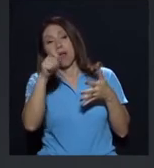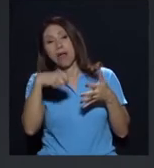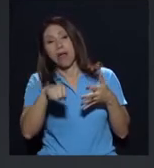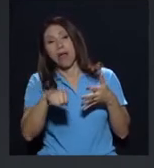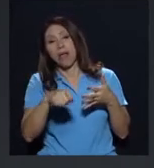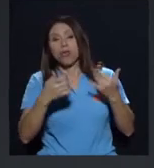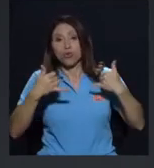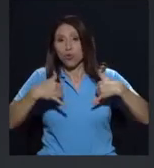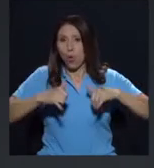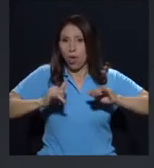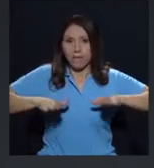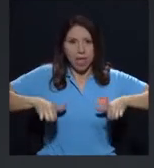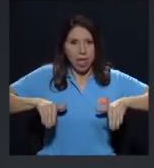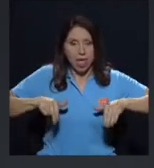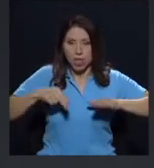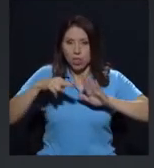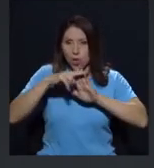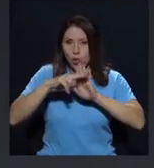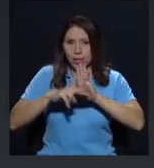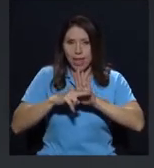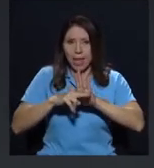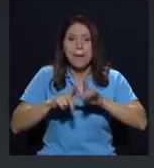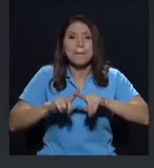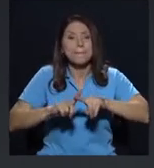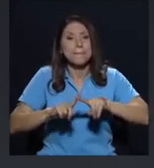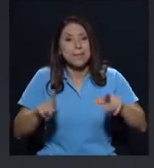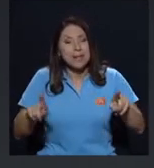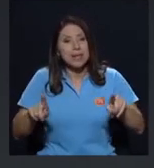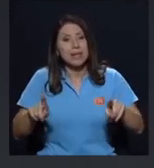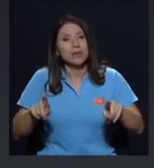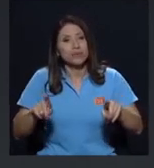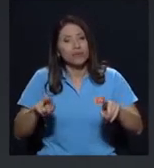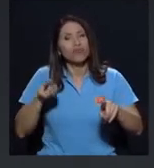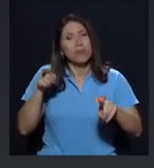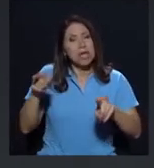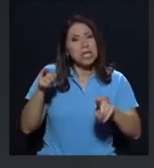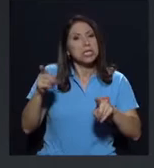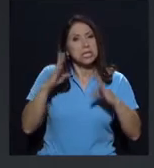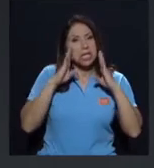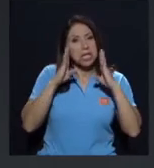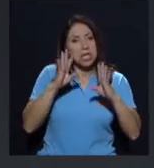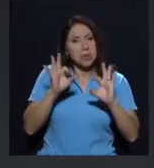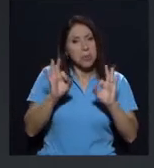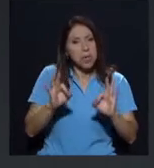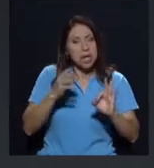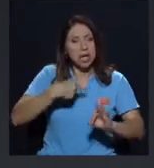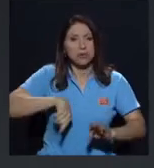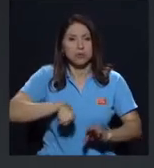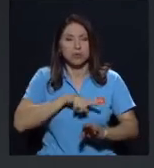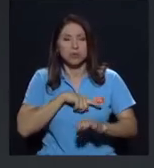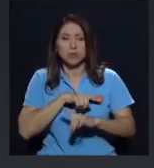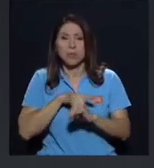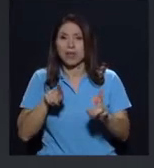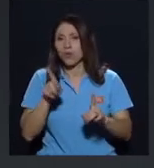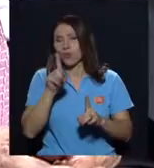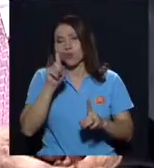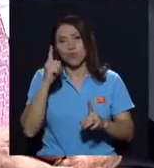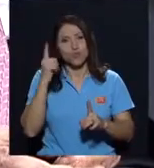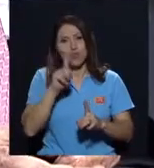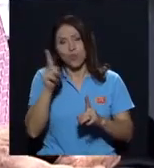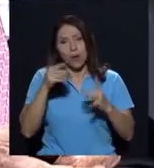externó que ha sido benigno pero que no necesariamente continuará a los mismos niveles